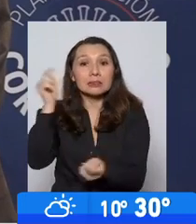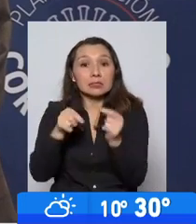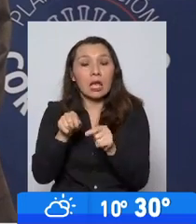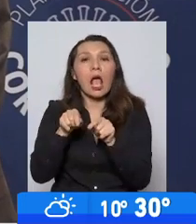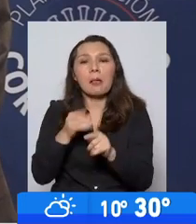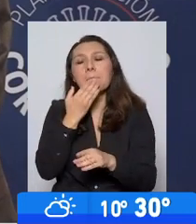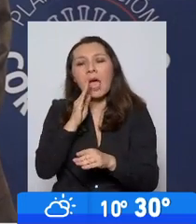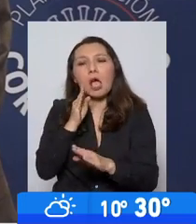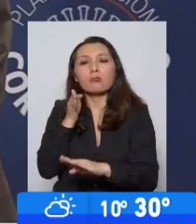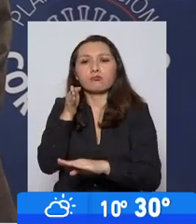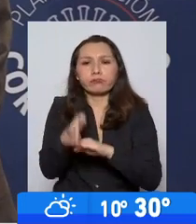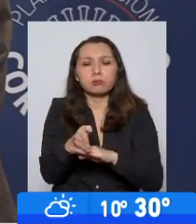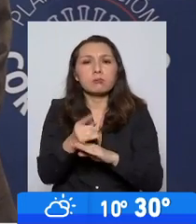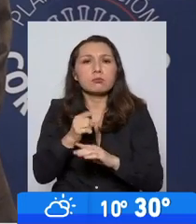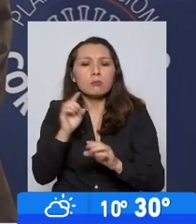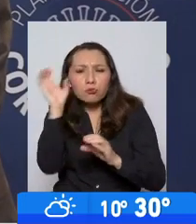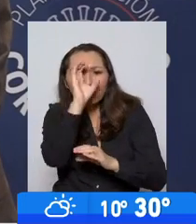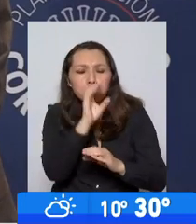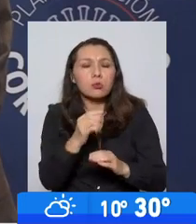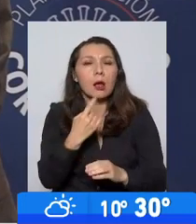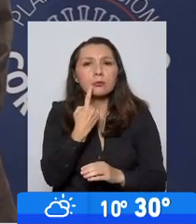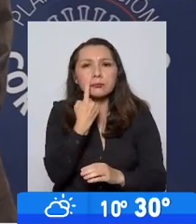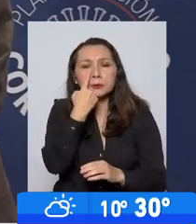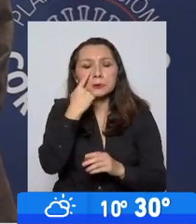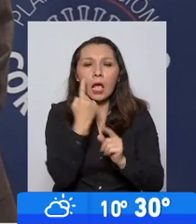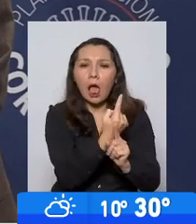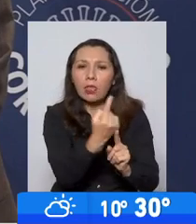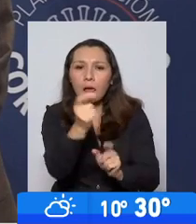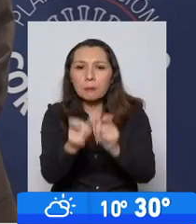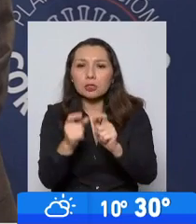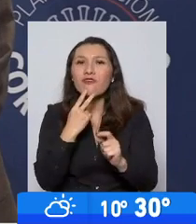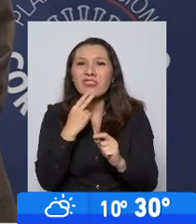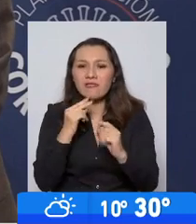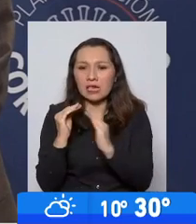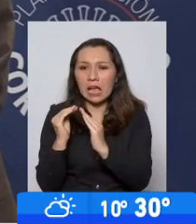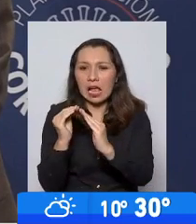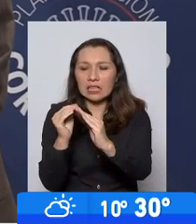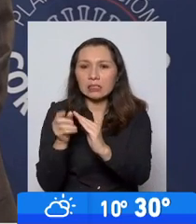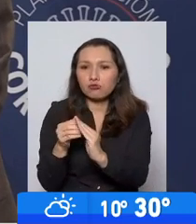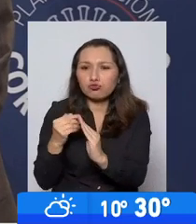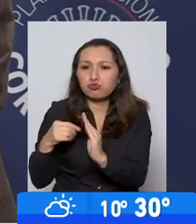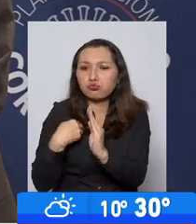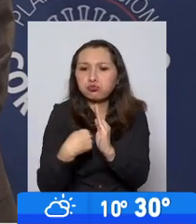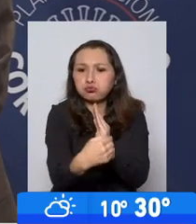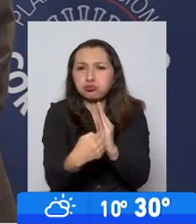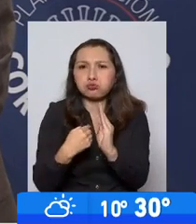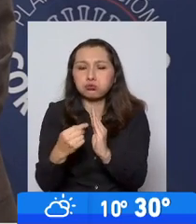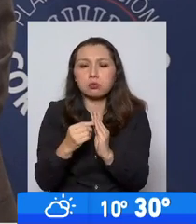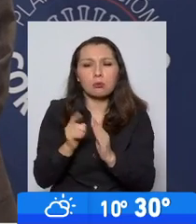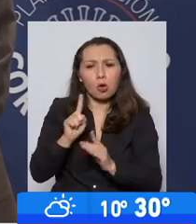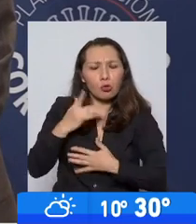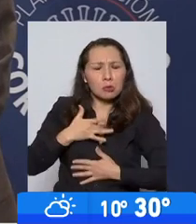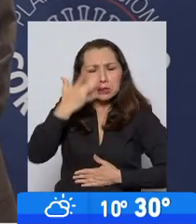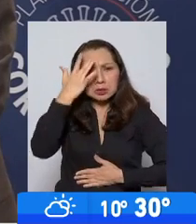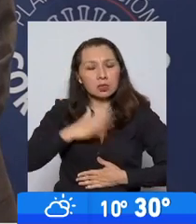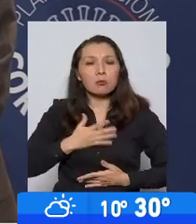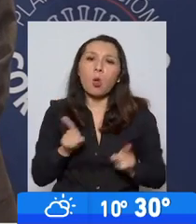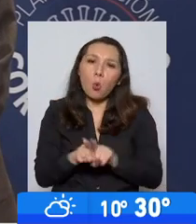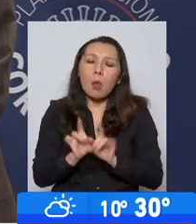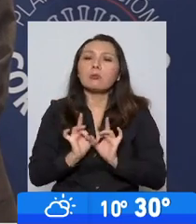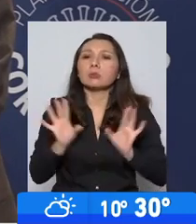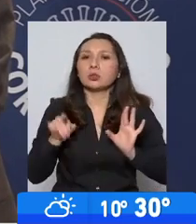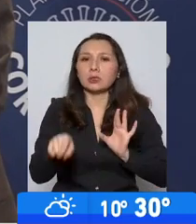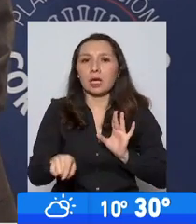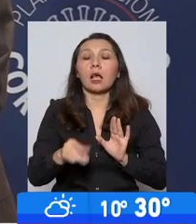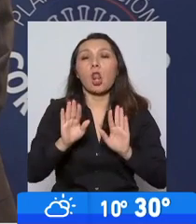PCR allí para tratar de identificar quiénes son casos, aunque sean asintomáticos. Y lo mismo estamos haciendo masivamente